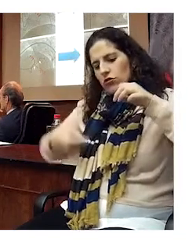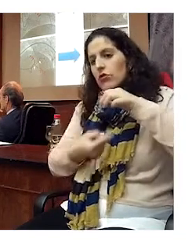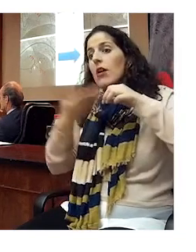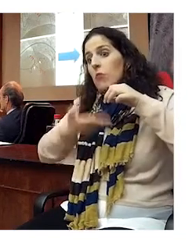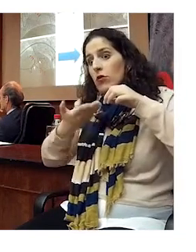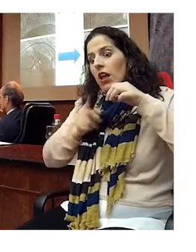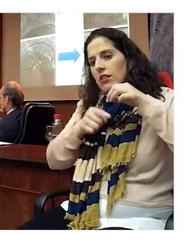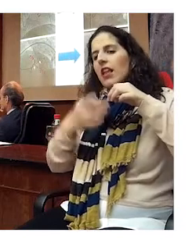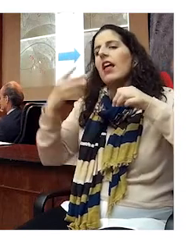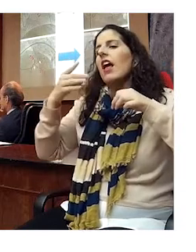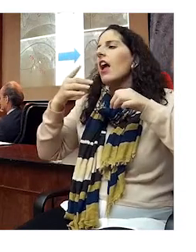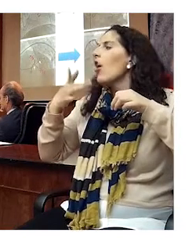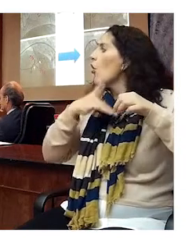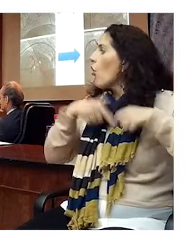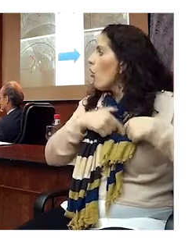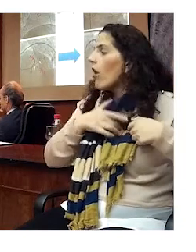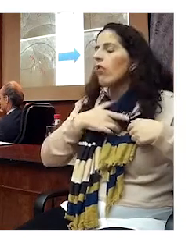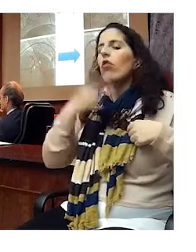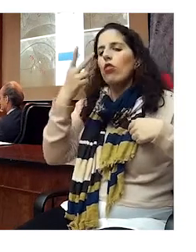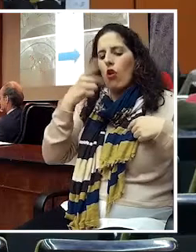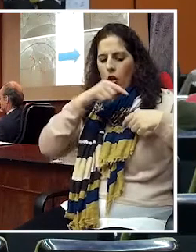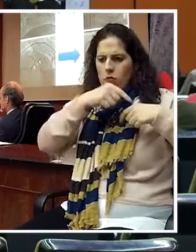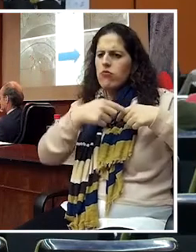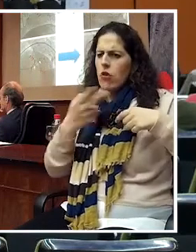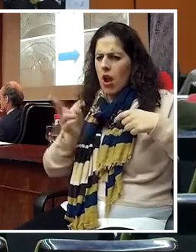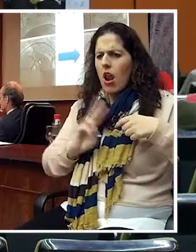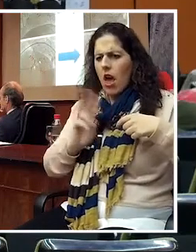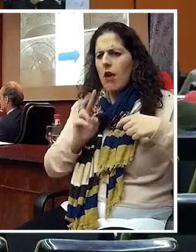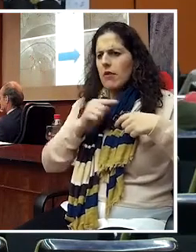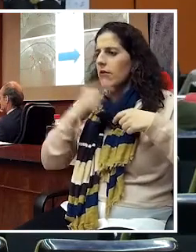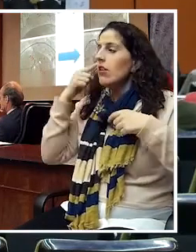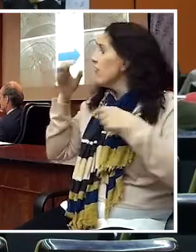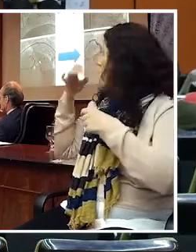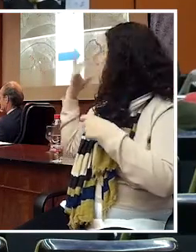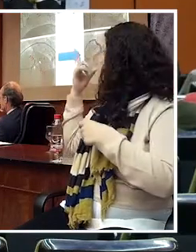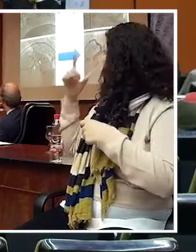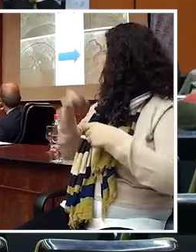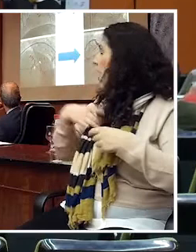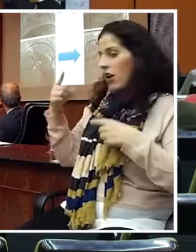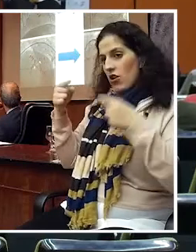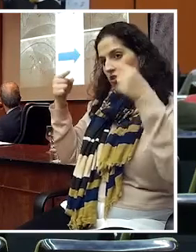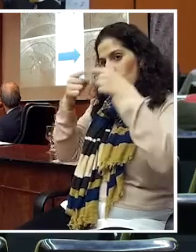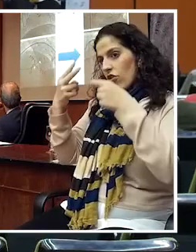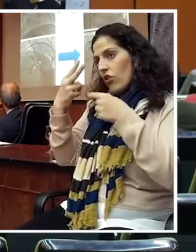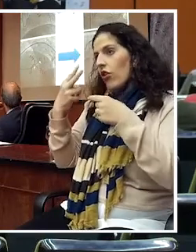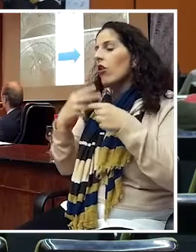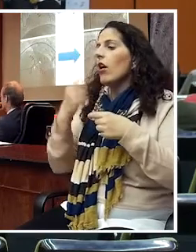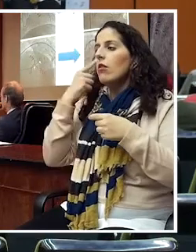que hay en el corazón, pues tenía dos lesiones críticas, las flechas blancas en tándem,